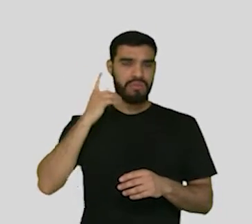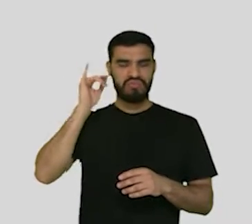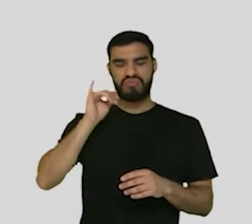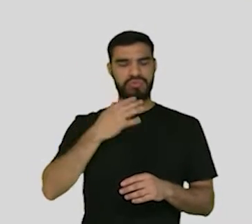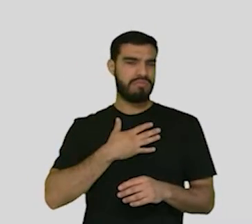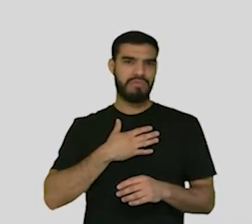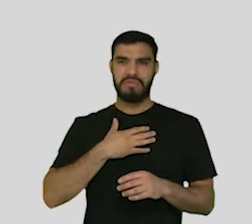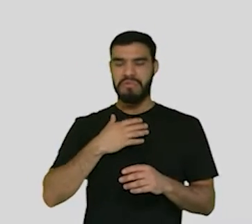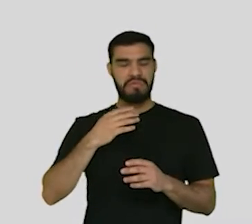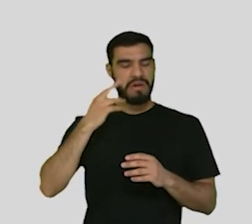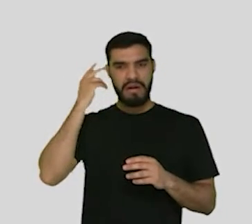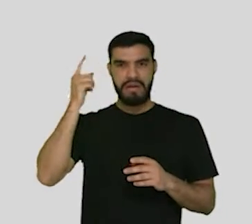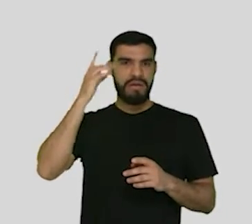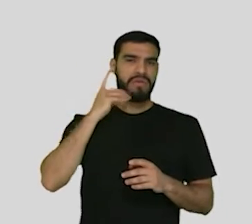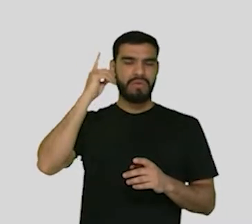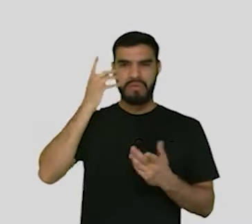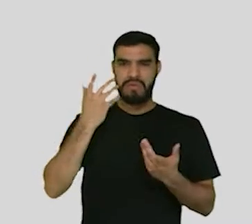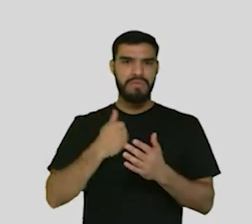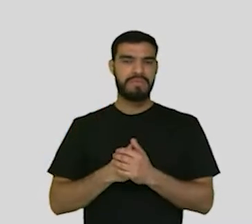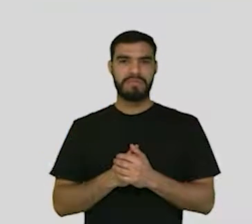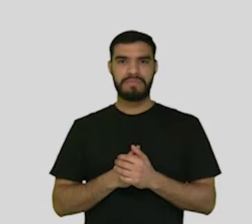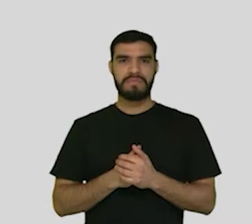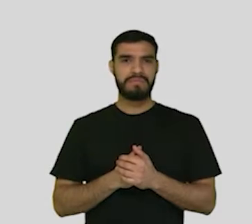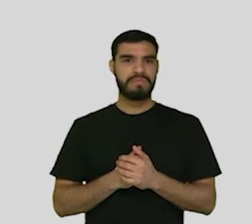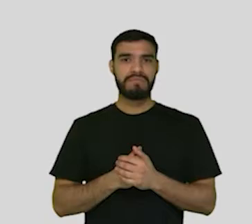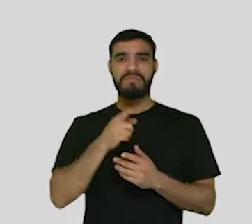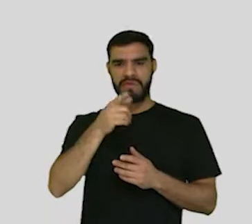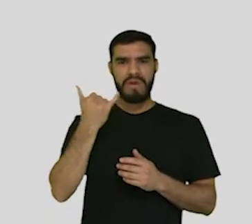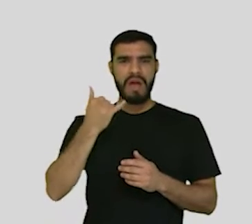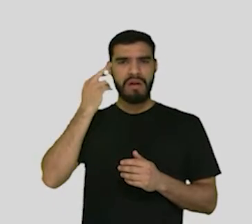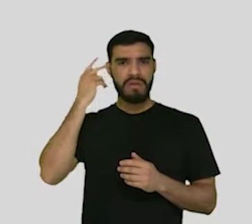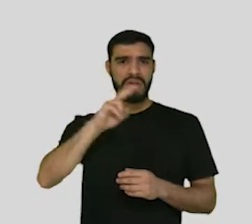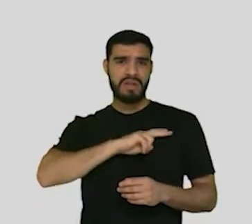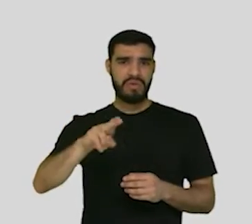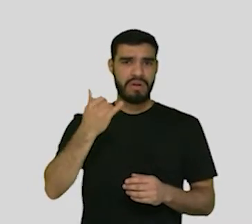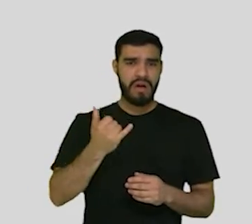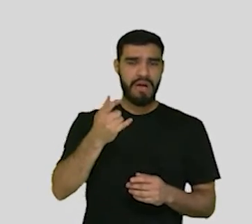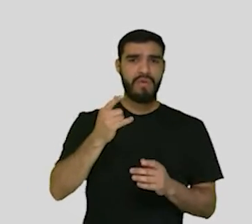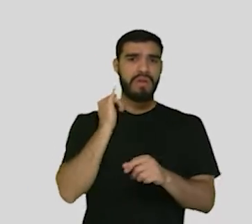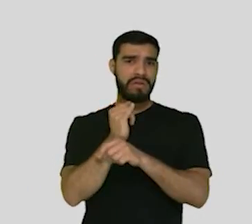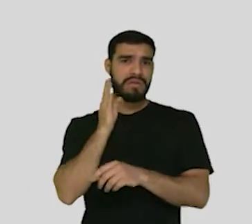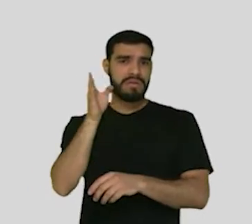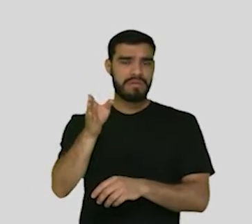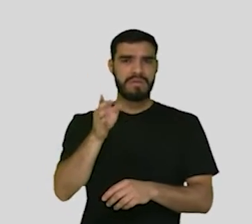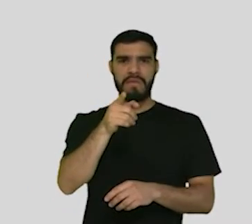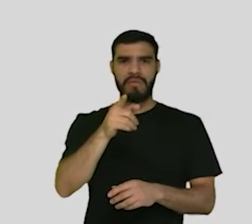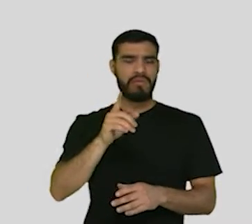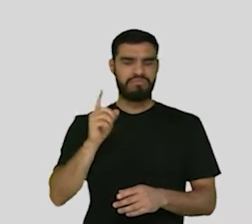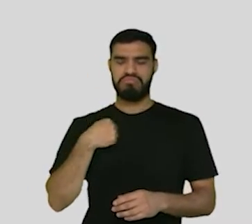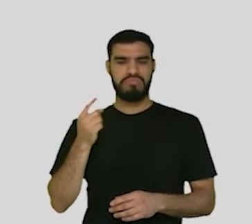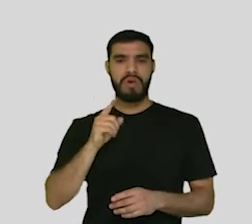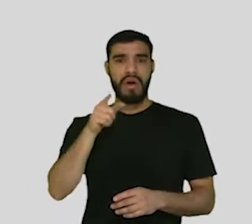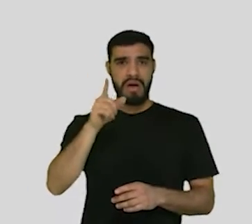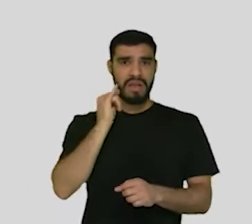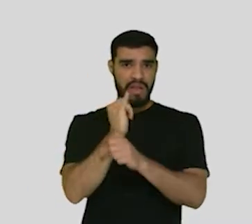tú o ya ponte ve ima eva iba deco creyente se ayero vía dere jupe tinto